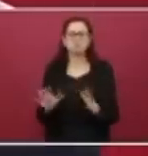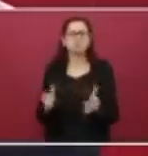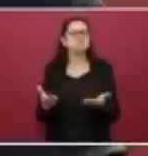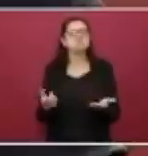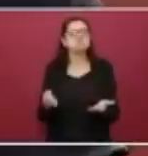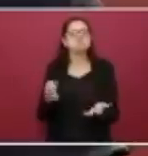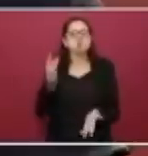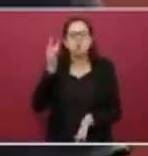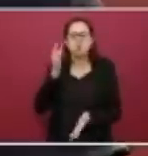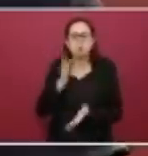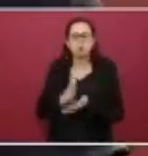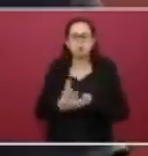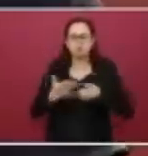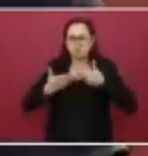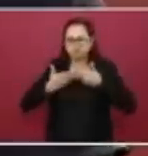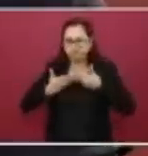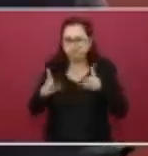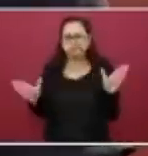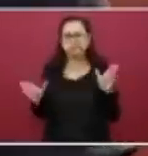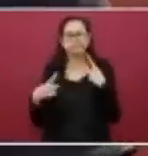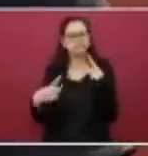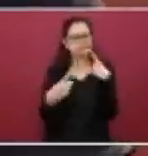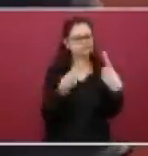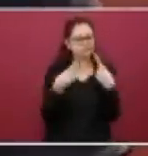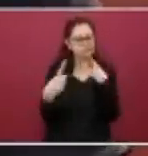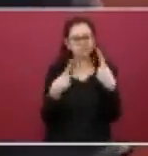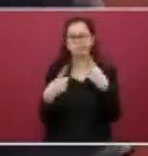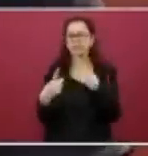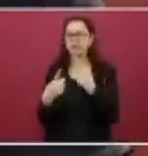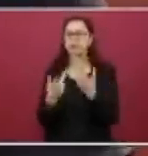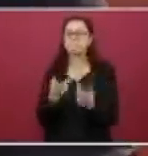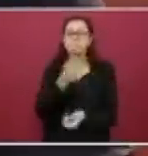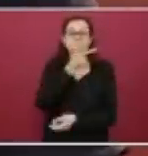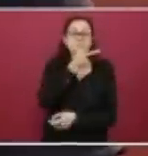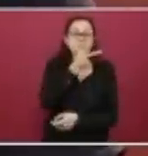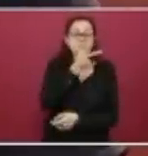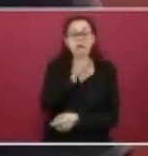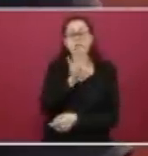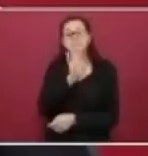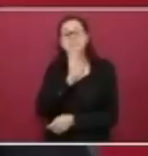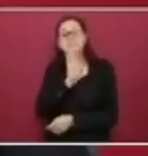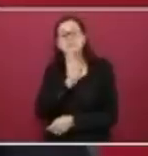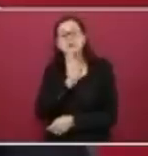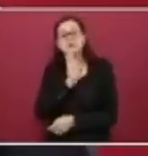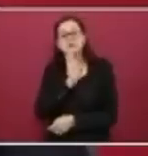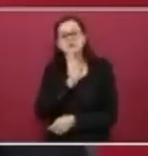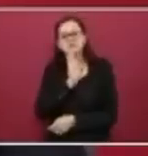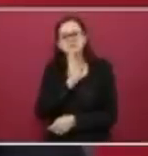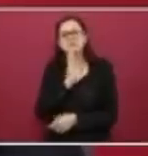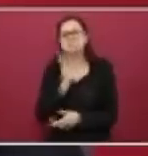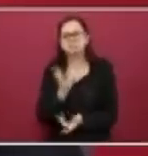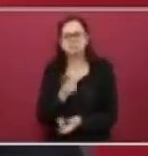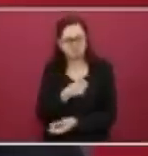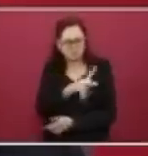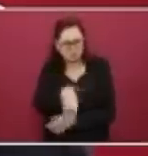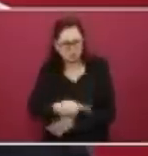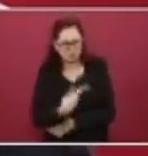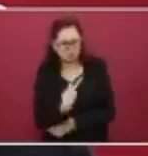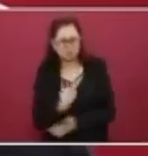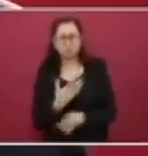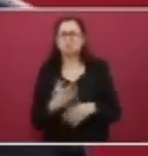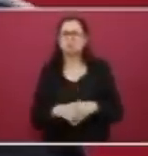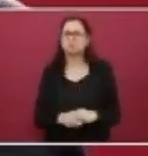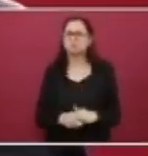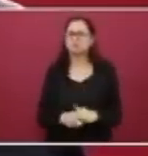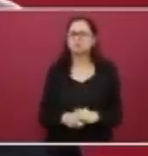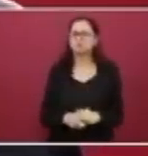toda claridad muchos padres por eso qué bien que me lo pregunta piensan